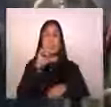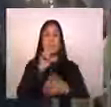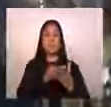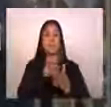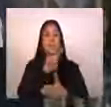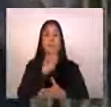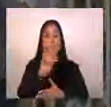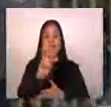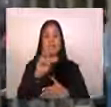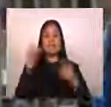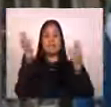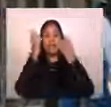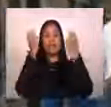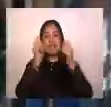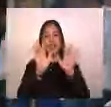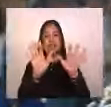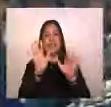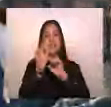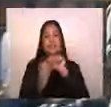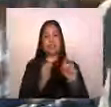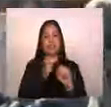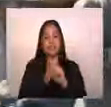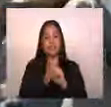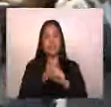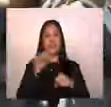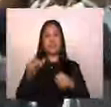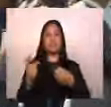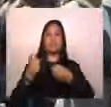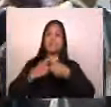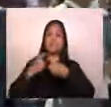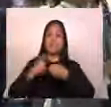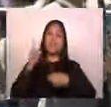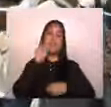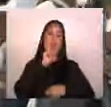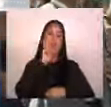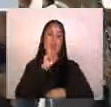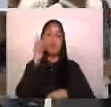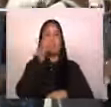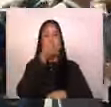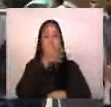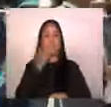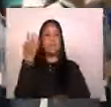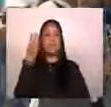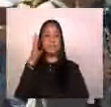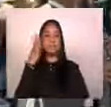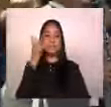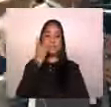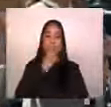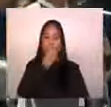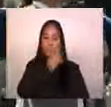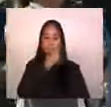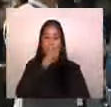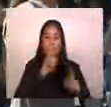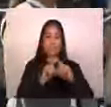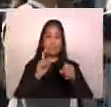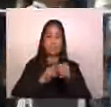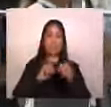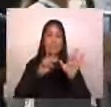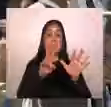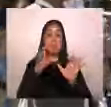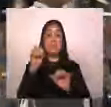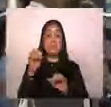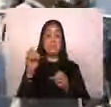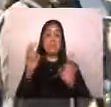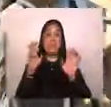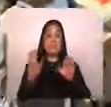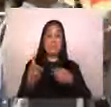2023, celebraron su 10º aniversario. Conformada por jóvenes y señoritas de secundaria, asciende a más de